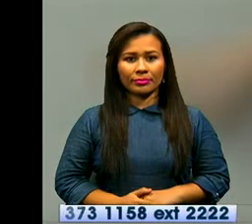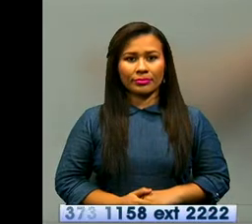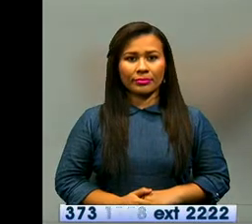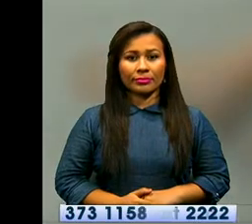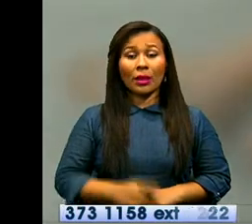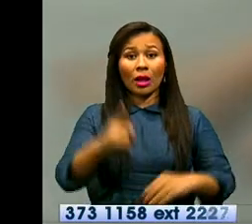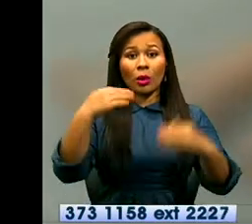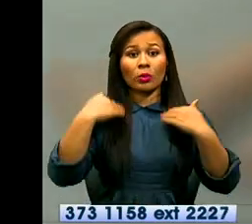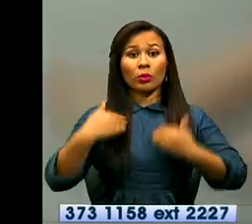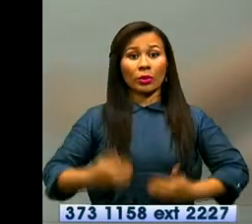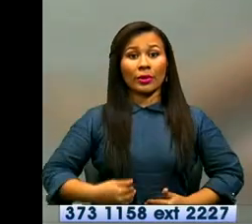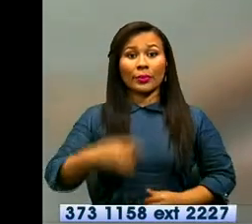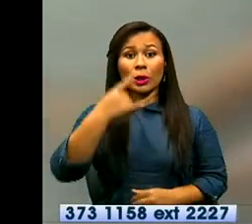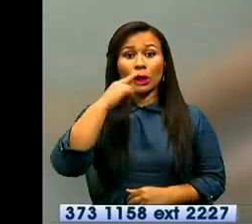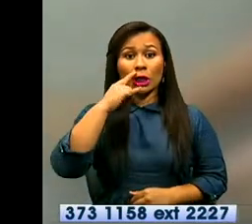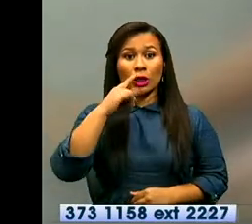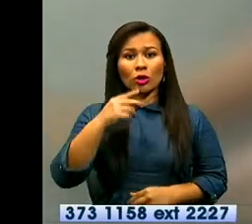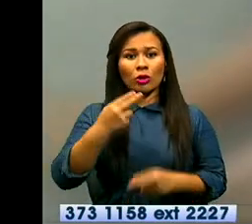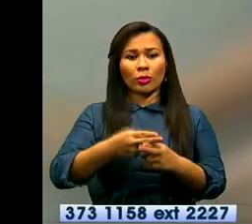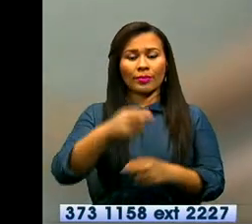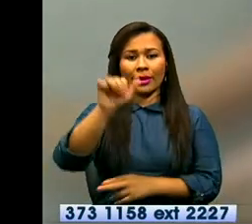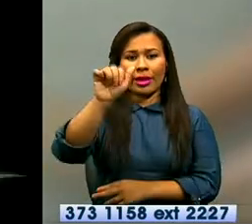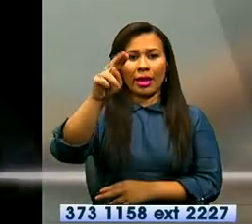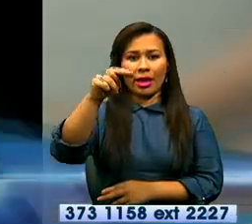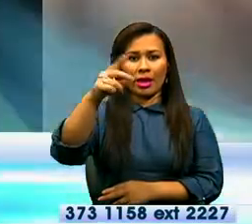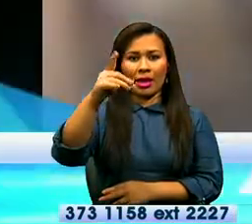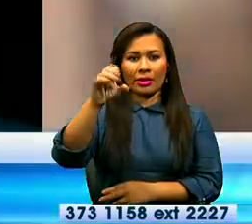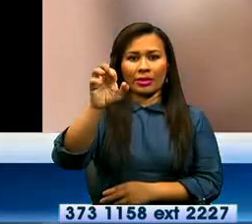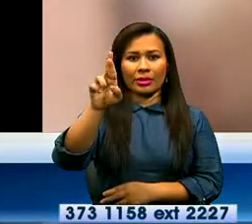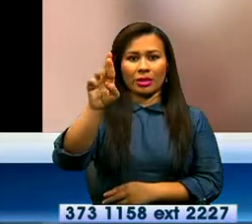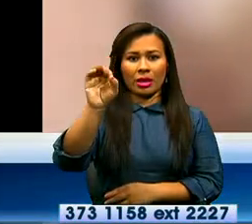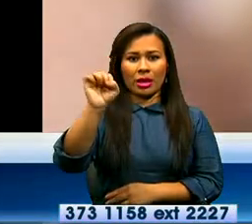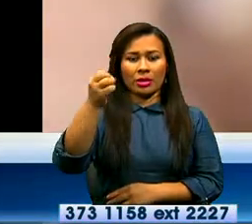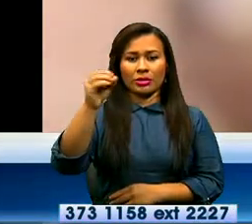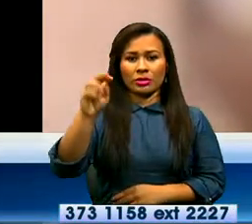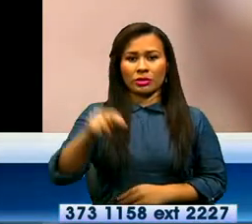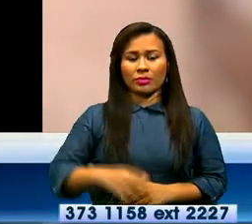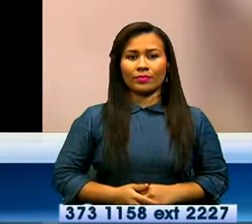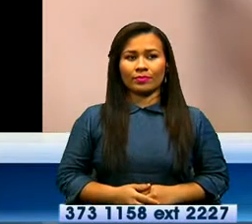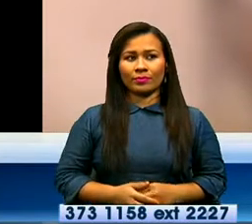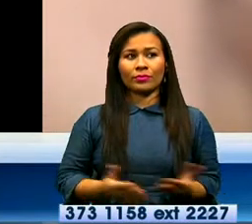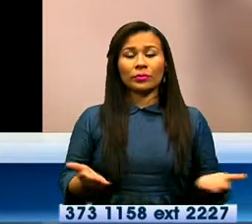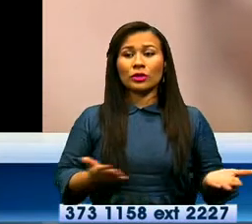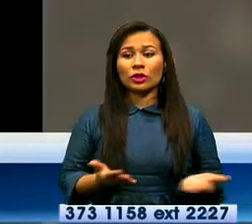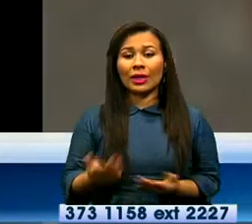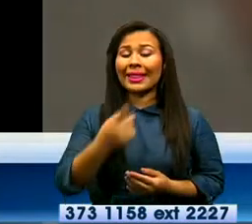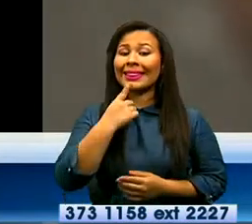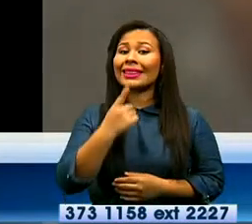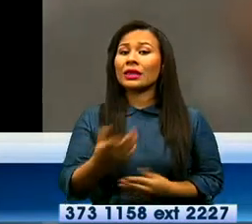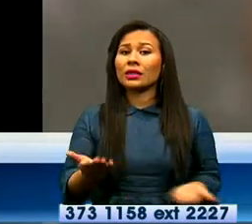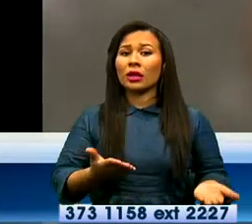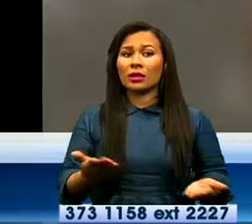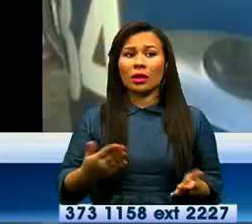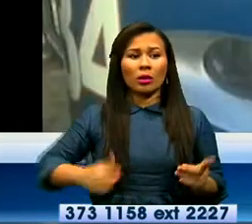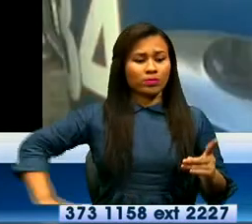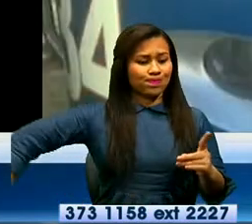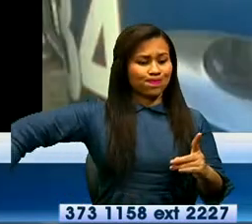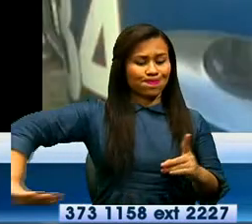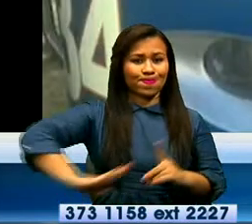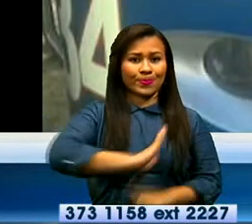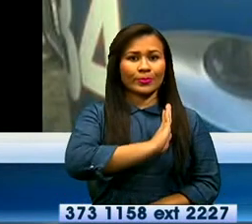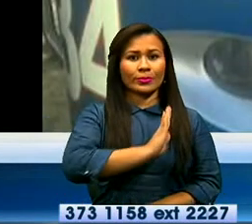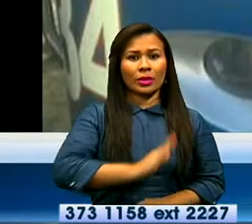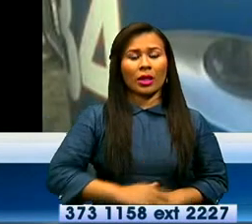El cuerpo del pequeño Anderson M. de 10 años de edad yacía inerte sobre el tibio pavimento tras ser atropellado por este